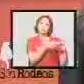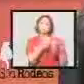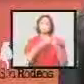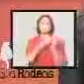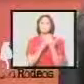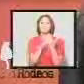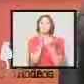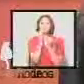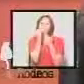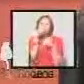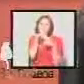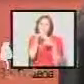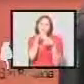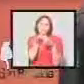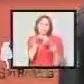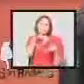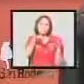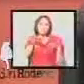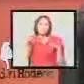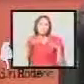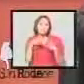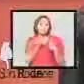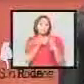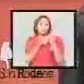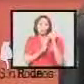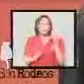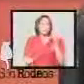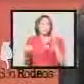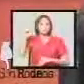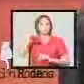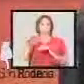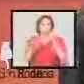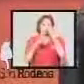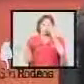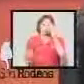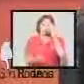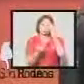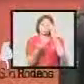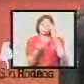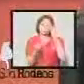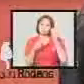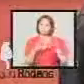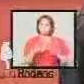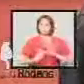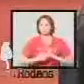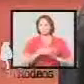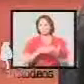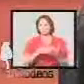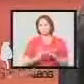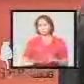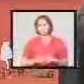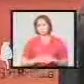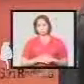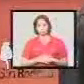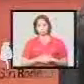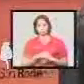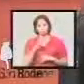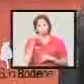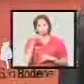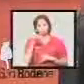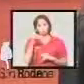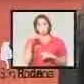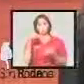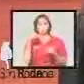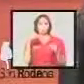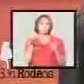ingresos, a ver, de no mayor a 6 veces el salario mínimo. Eso equivale a aproximadamente 1,5 millones de colones. O